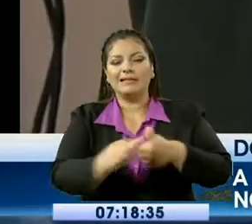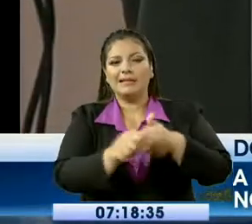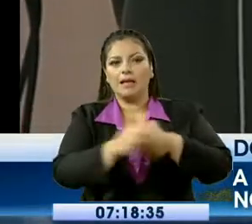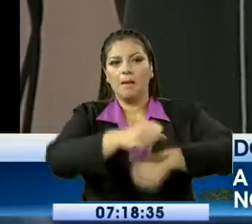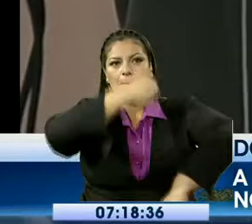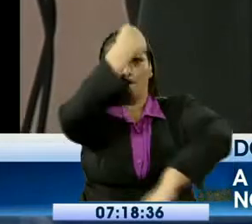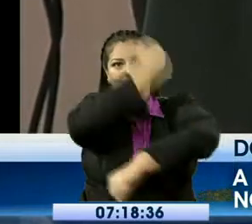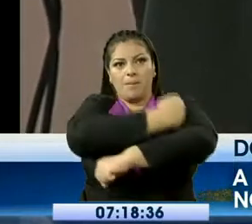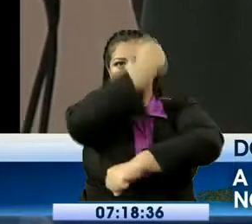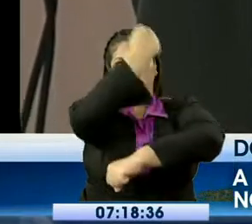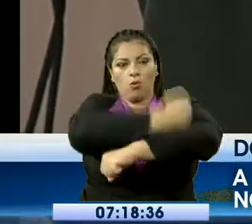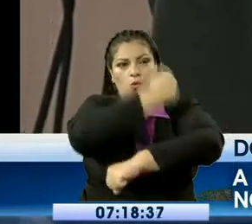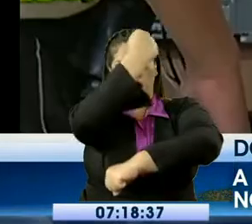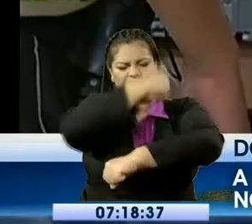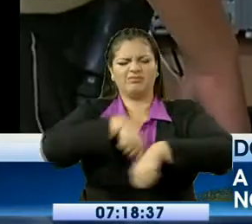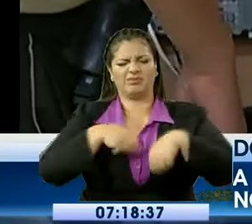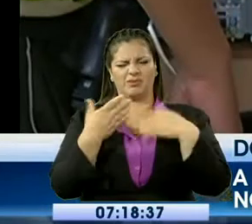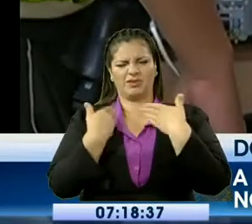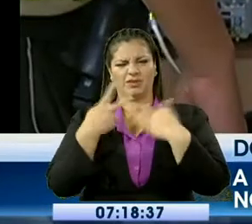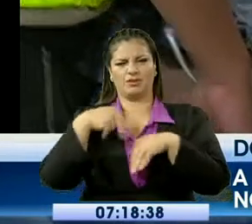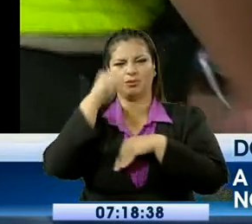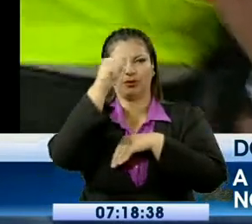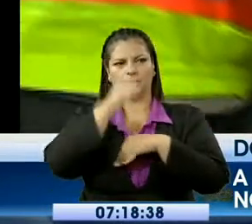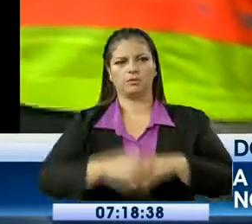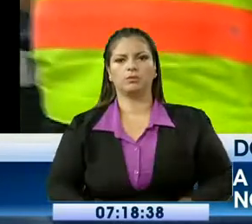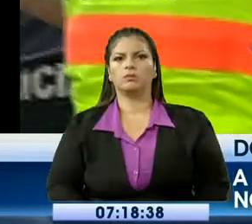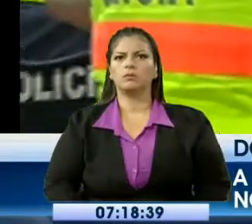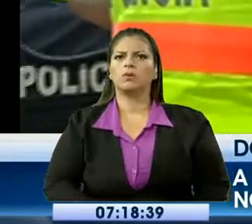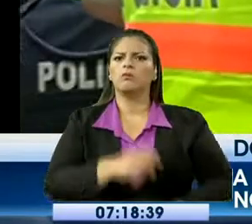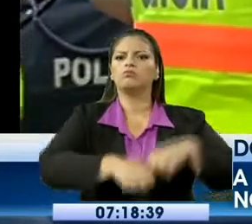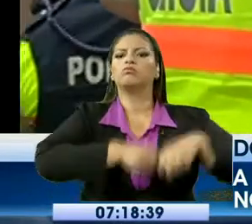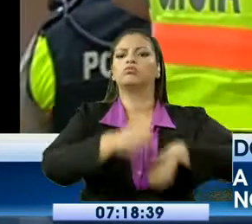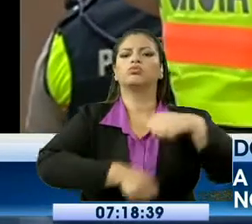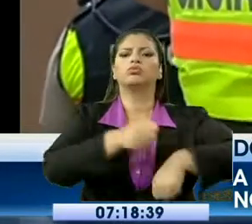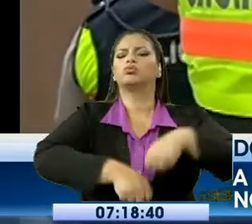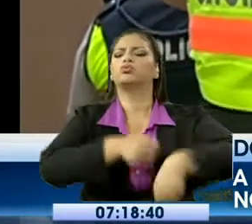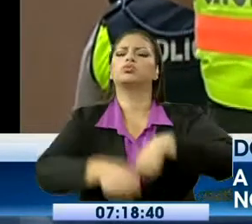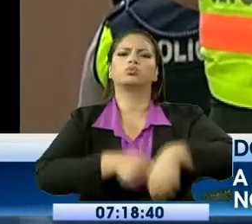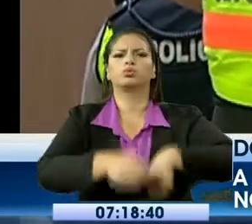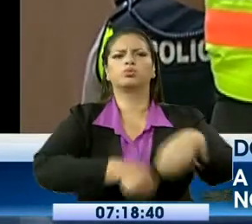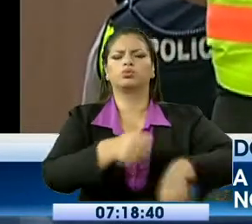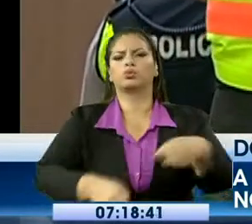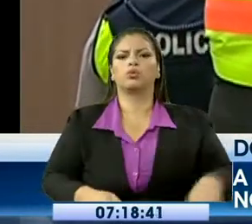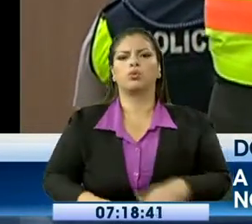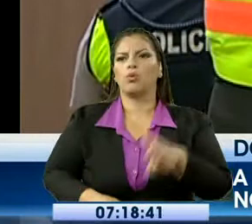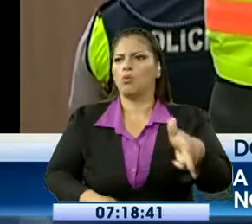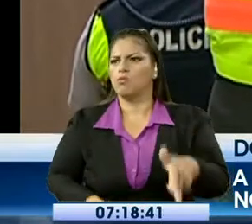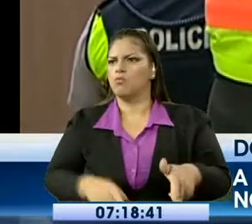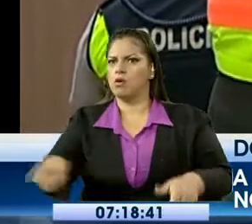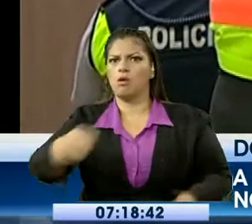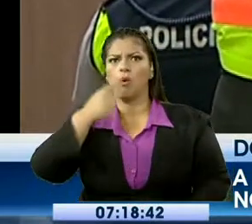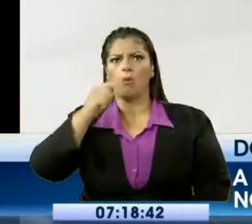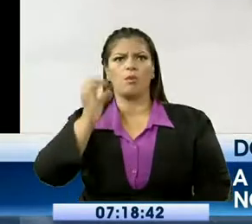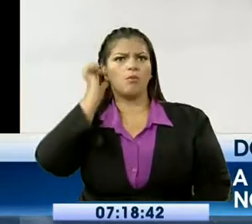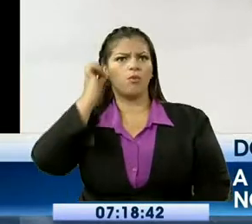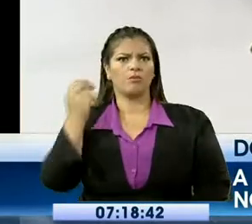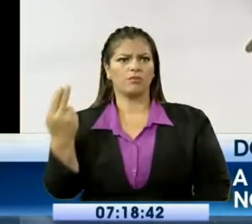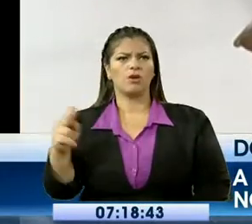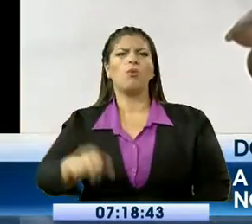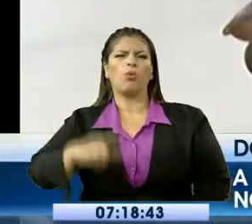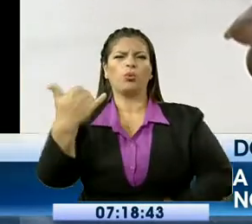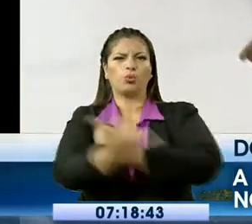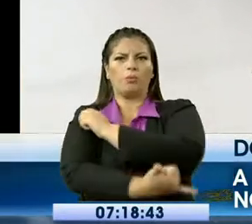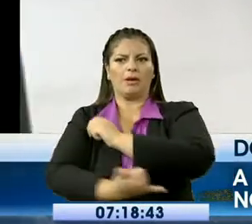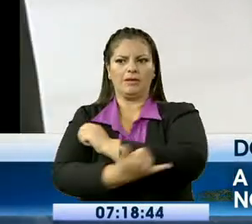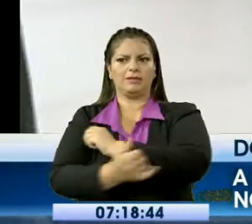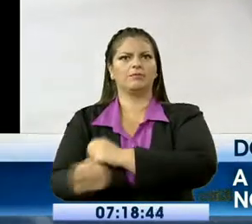el noroeste de Guayaquil, asaltaron a una pareja de extranjeros. Durante el delito, habrían